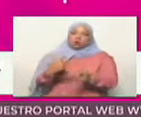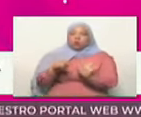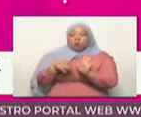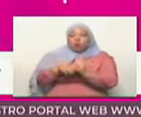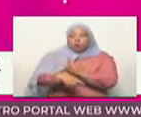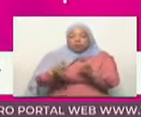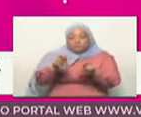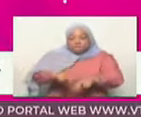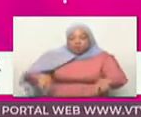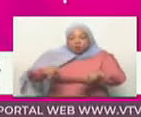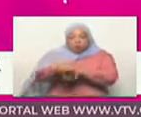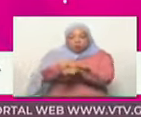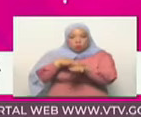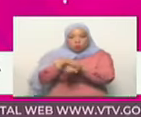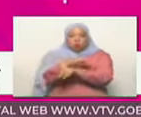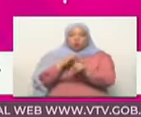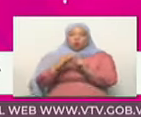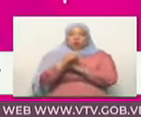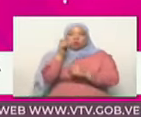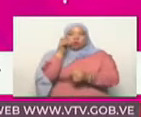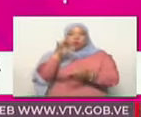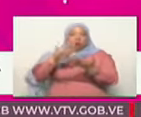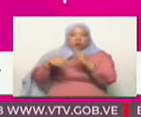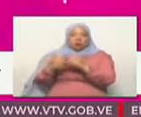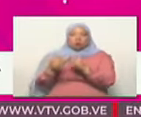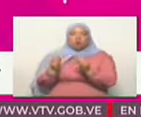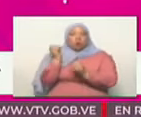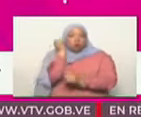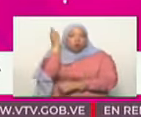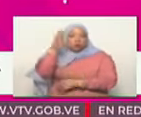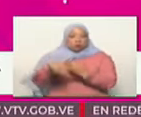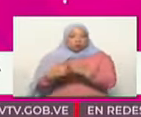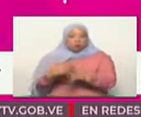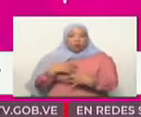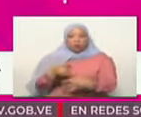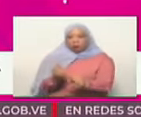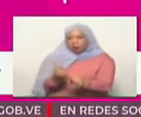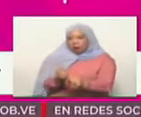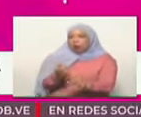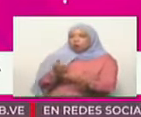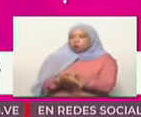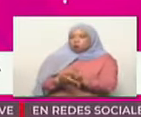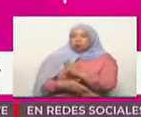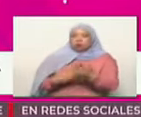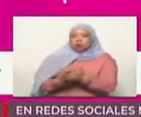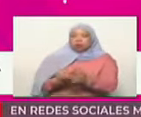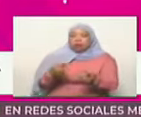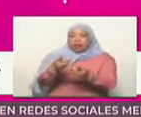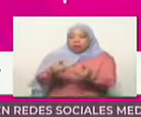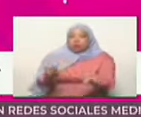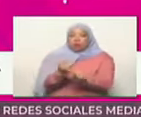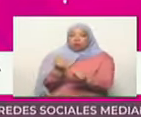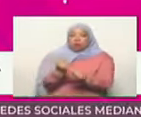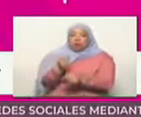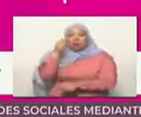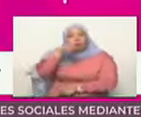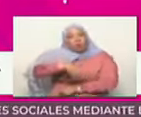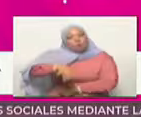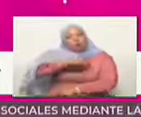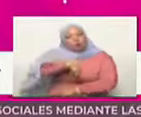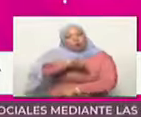en el Ministerio del Poder Popular para los pueblos indígenas, hay un conocimiento interesantísimo sobre la distribución espacial de nuestros pueblos